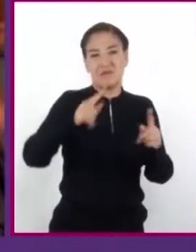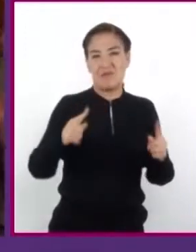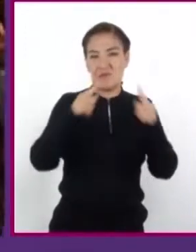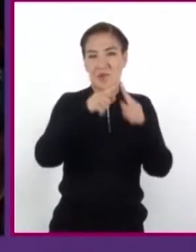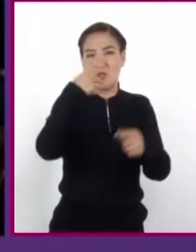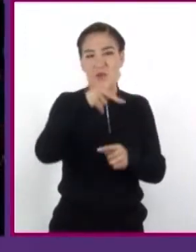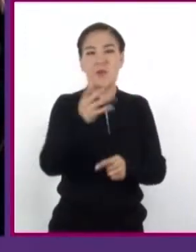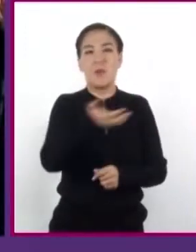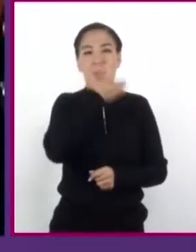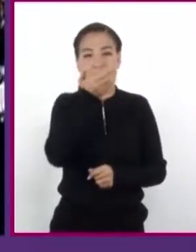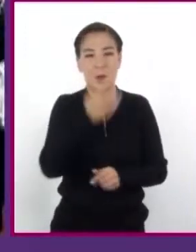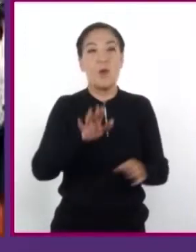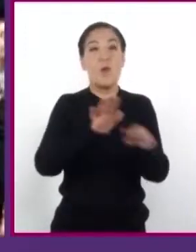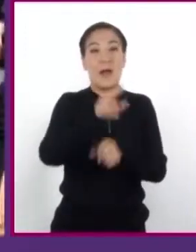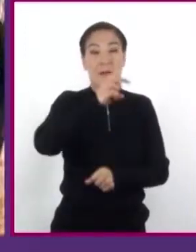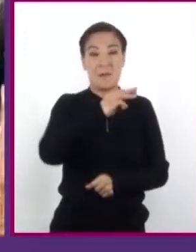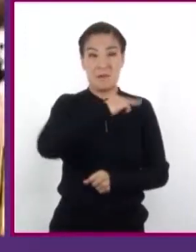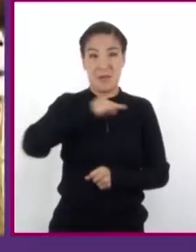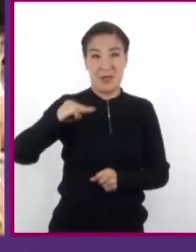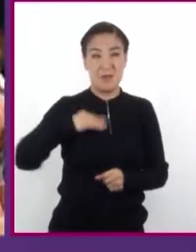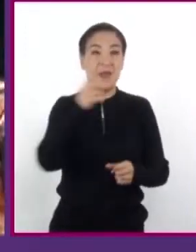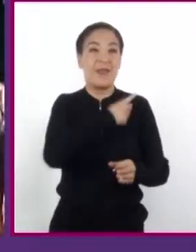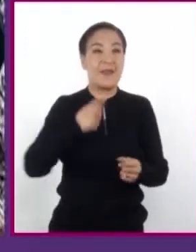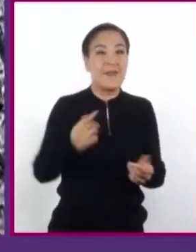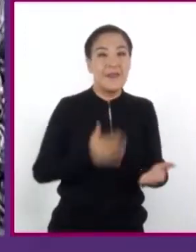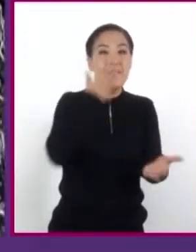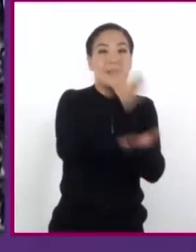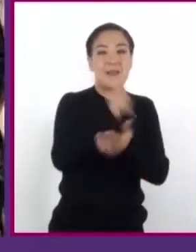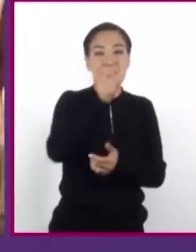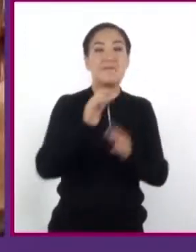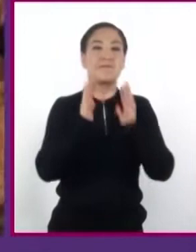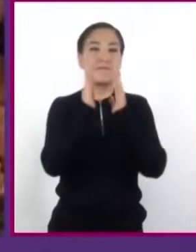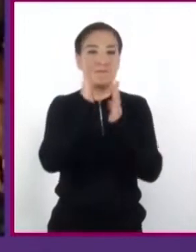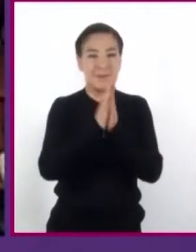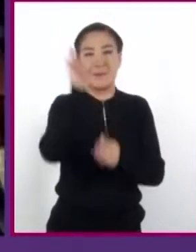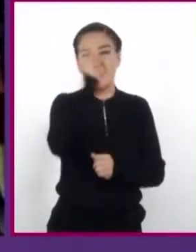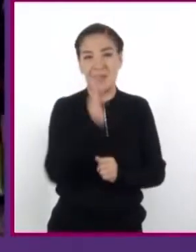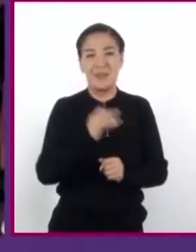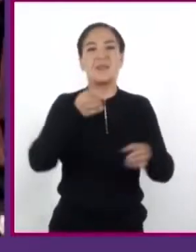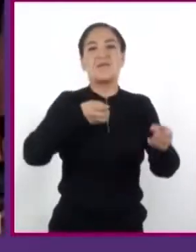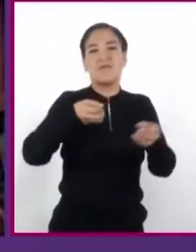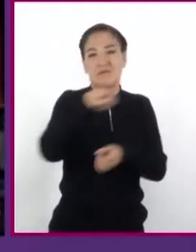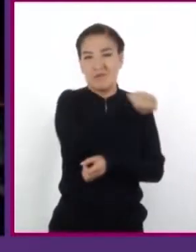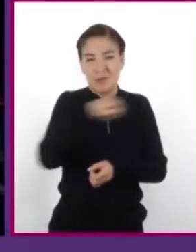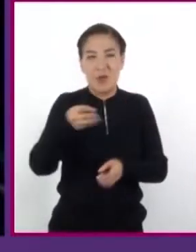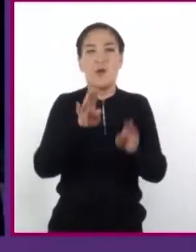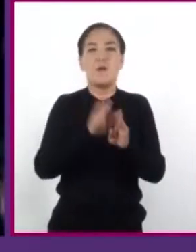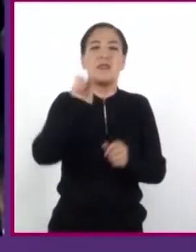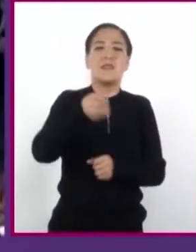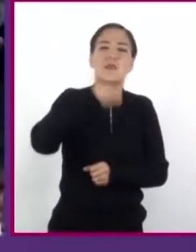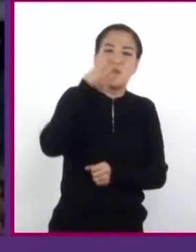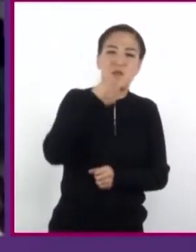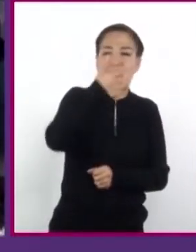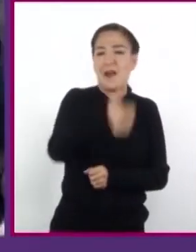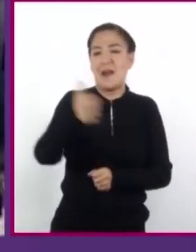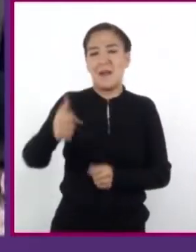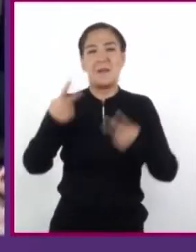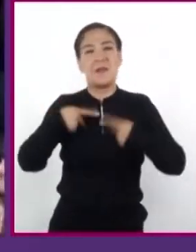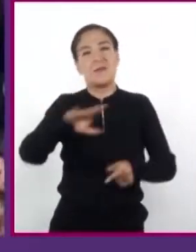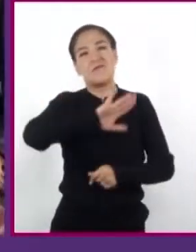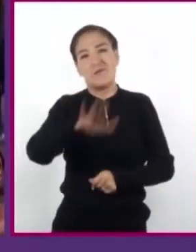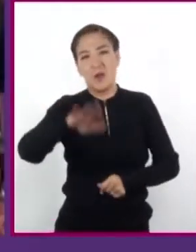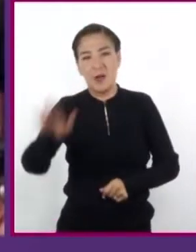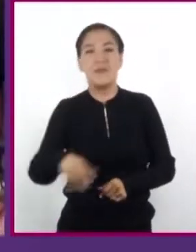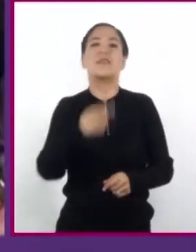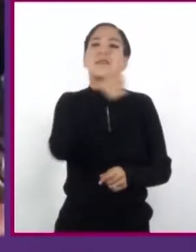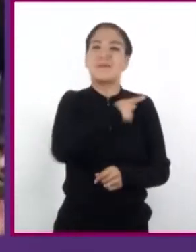eclesiásticas. Sus miembros debían acudir a las procesiones y misas que organizaban, rezar por las almas de los cofrades difuntos y cumplir con las